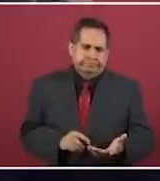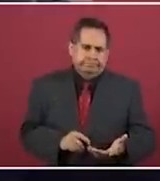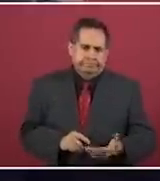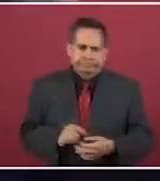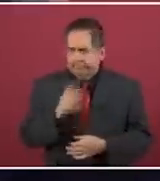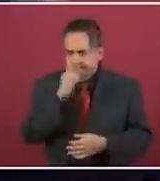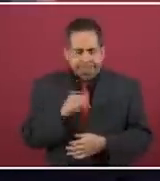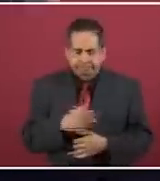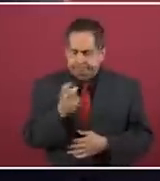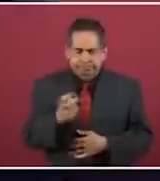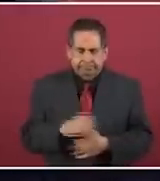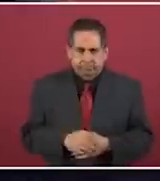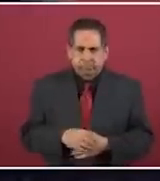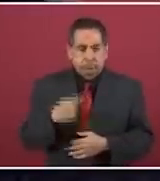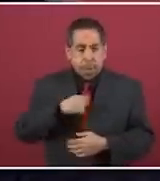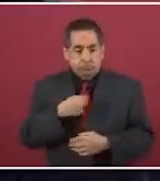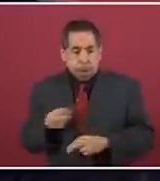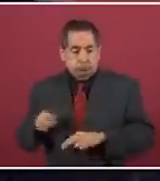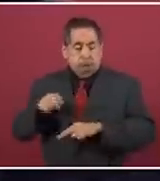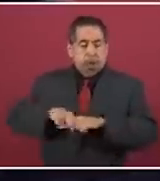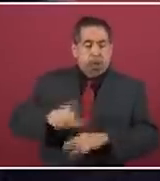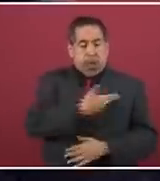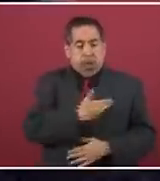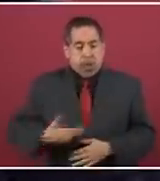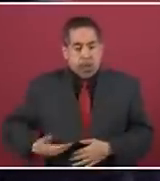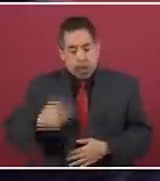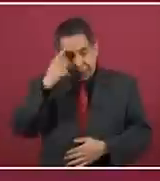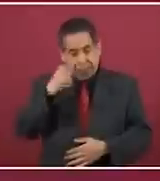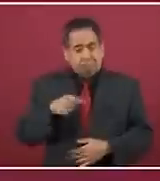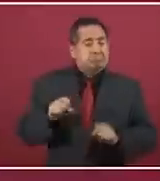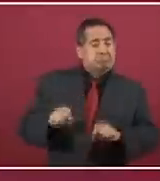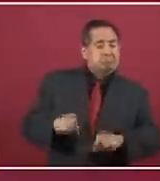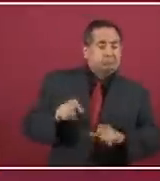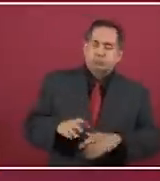No llegamos para eso, llegamos para transformar.